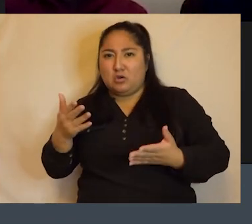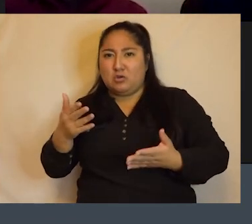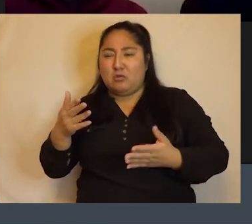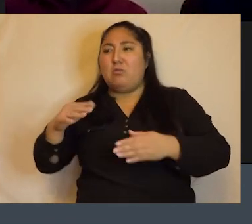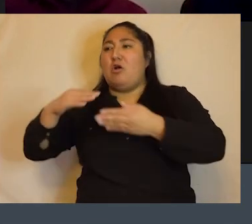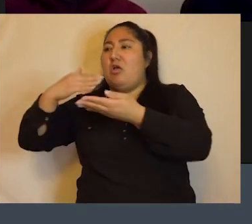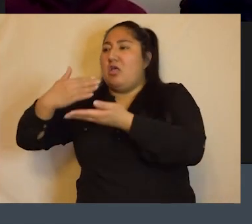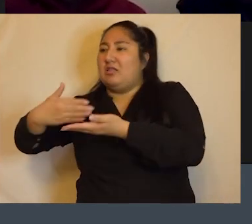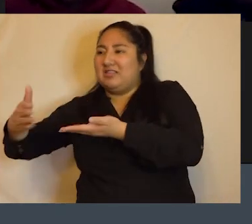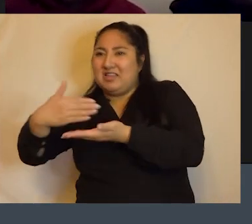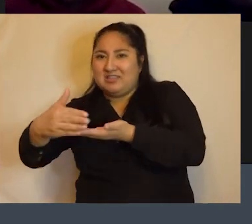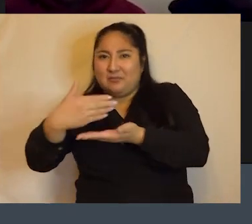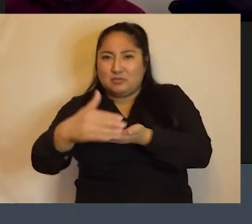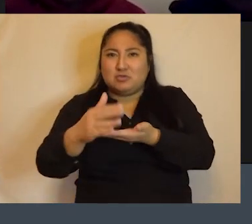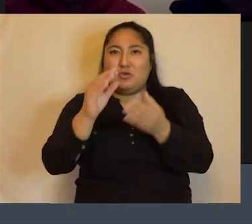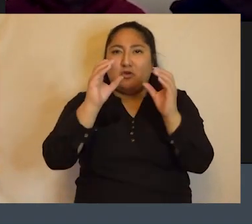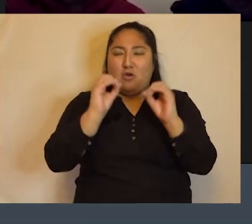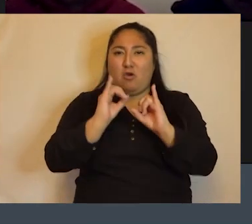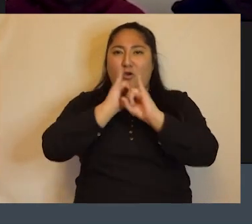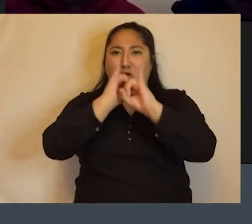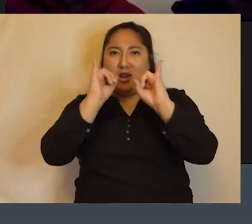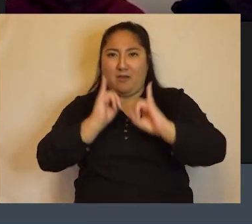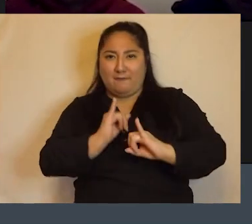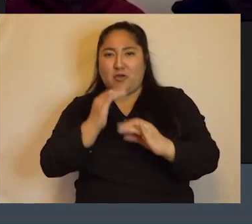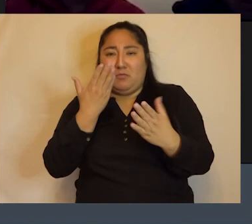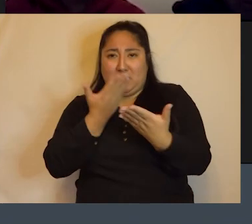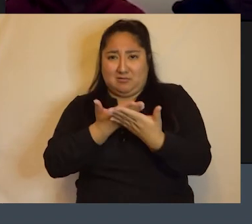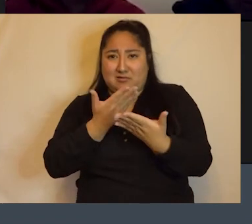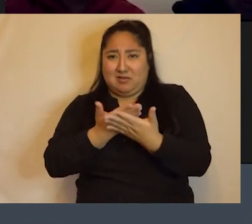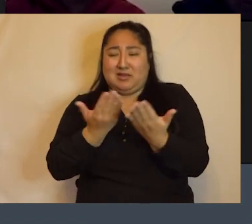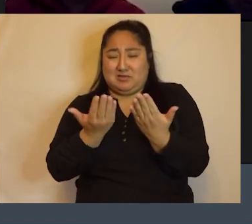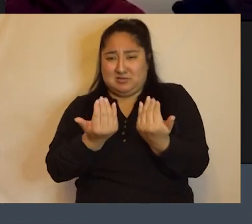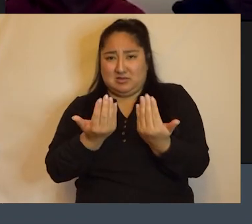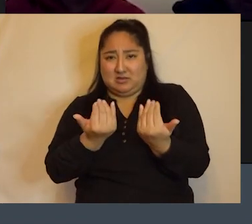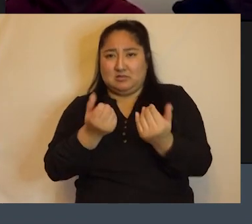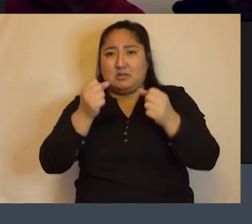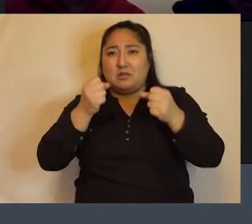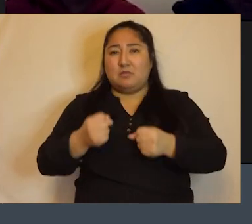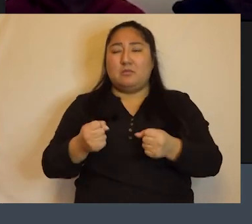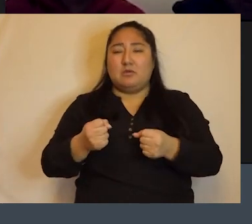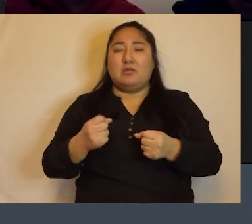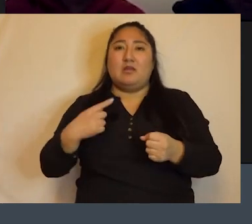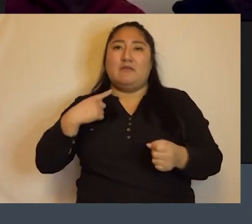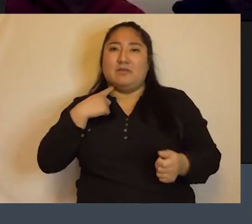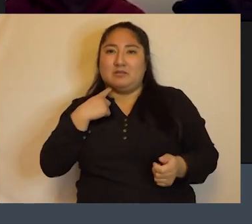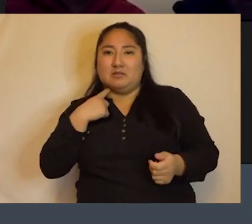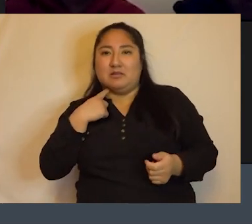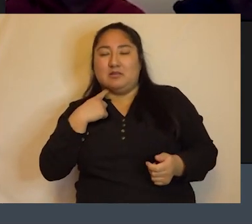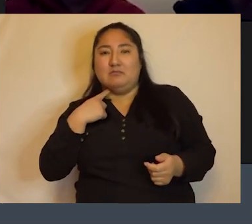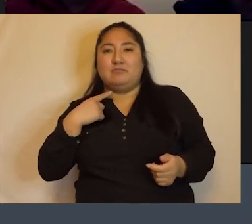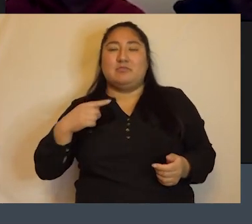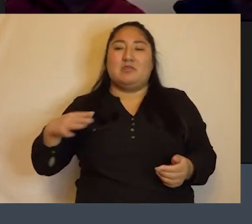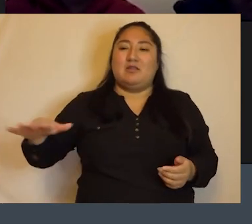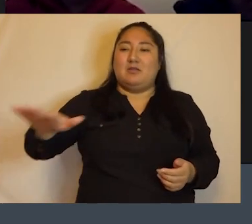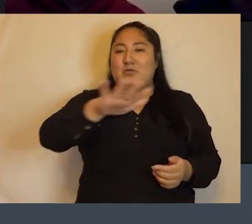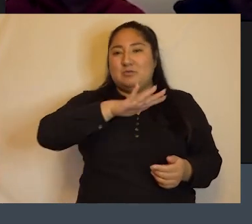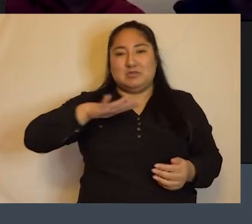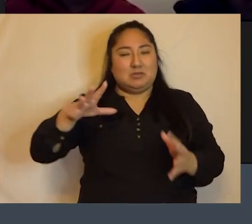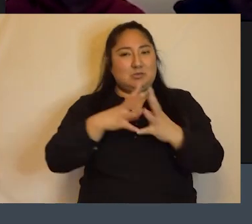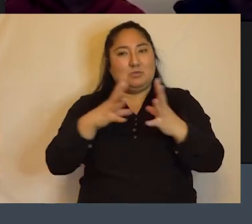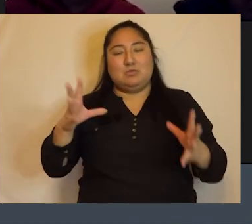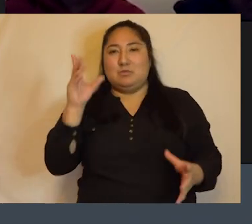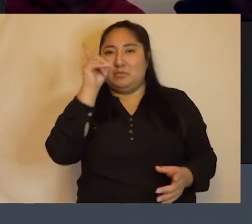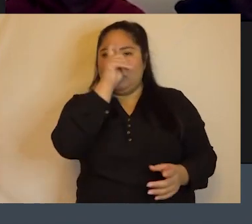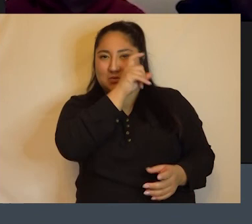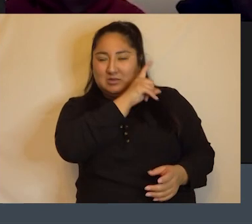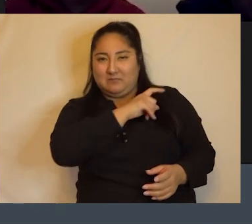distribución y las medidas oportunas podrían mitigar un estado